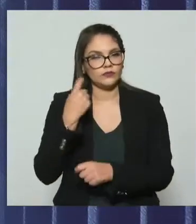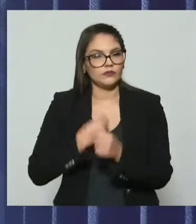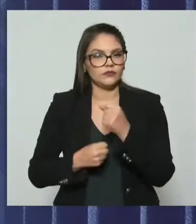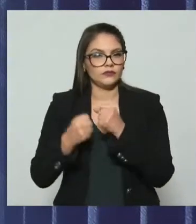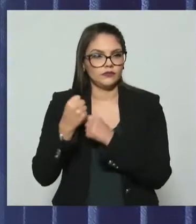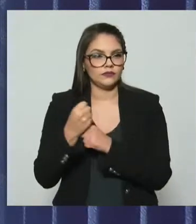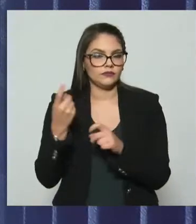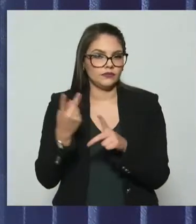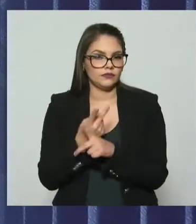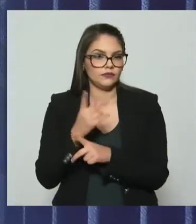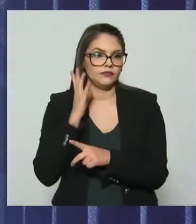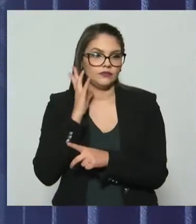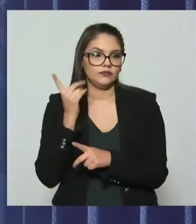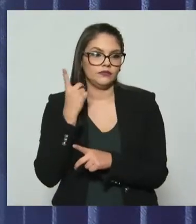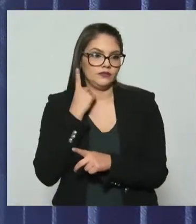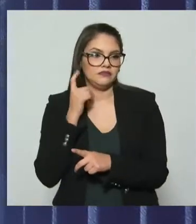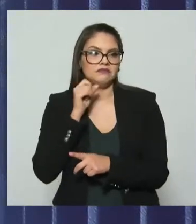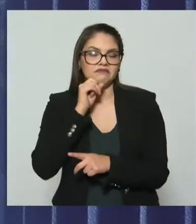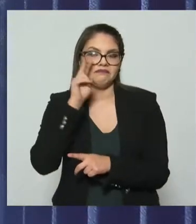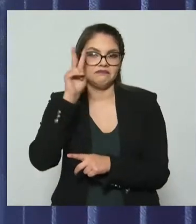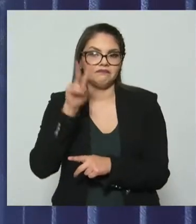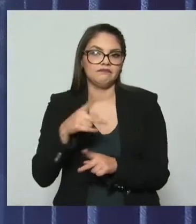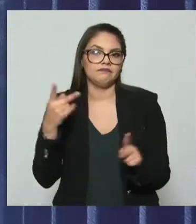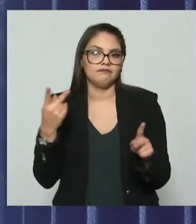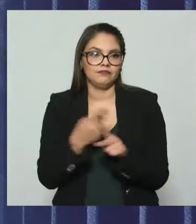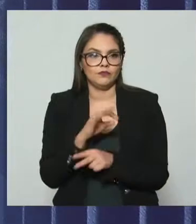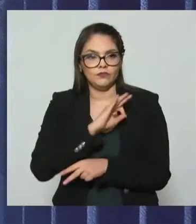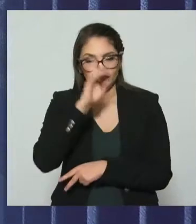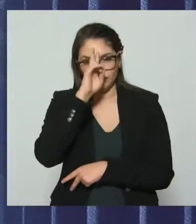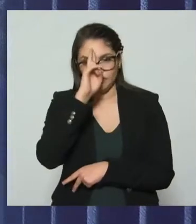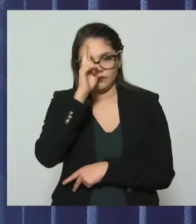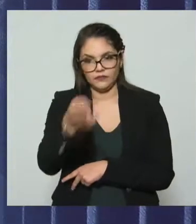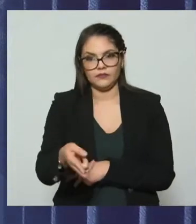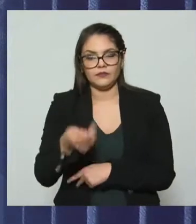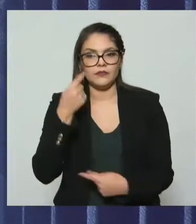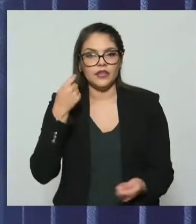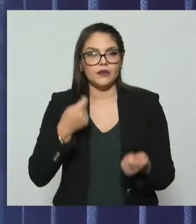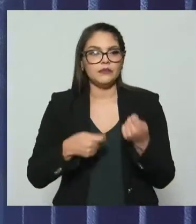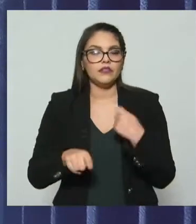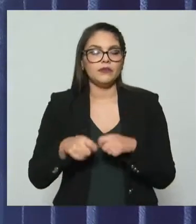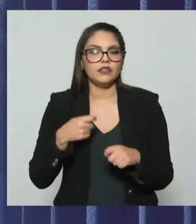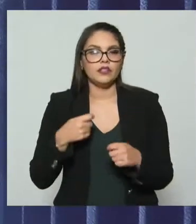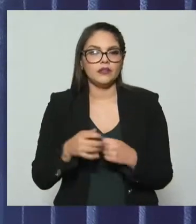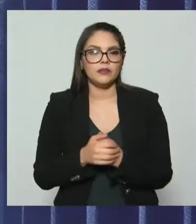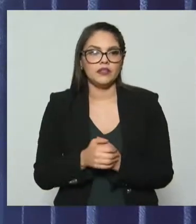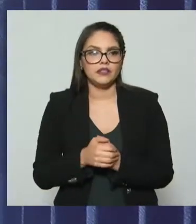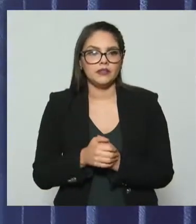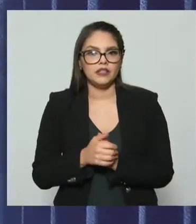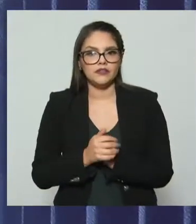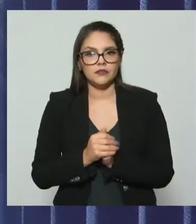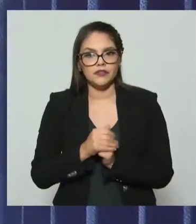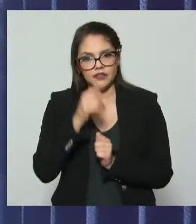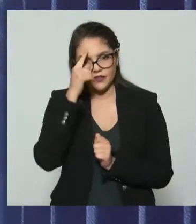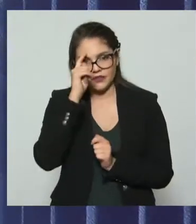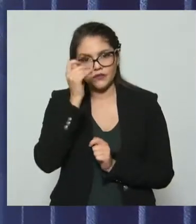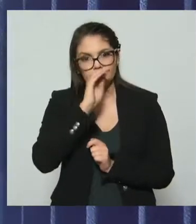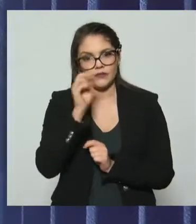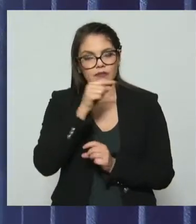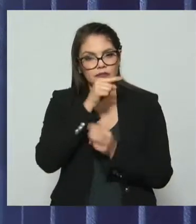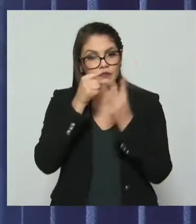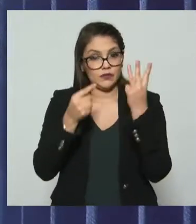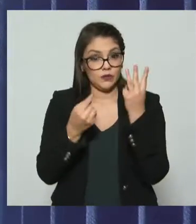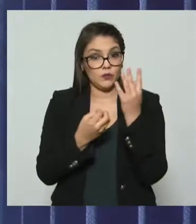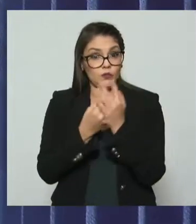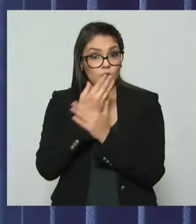en el Congreso local fue sin duda la iniciativa para prohibir los plásticos. Son tres iniciativas que lograron destacar